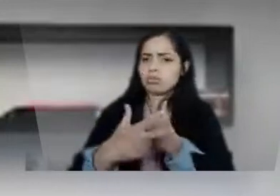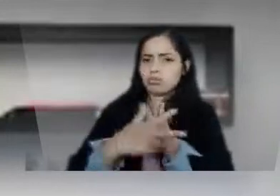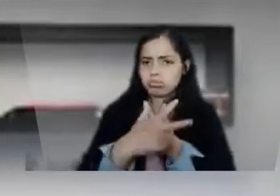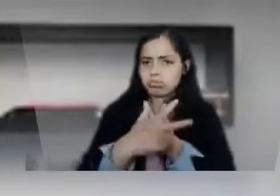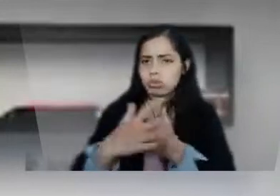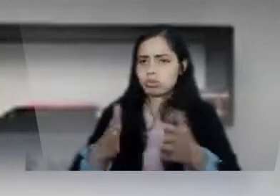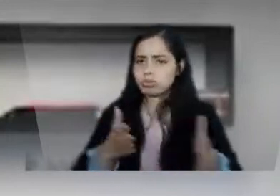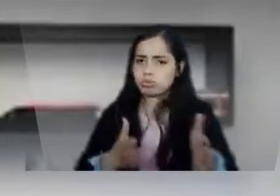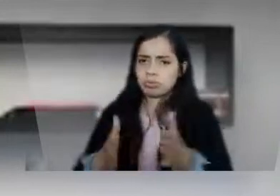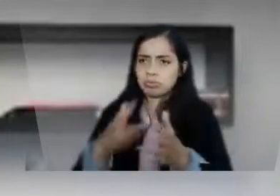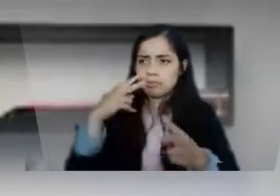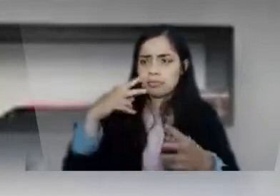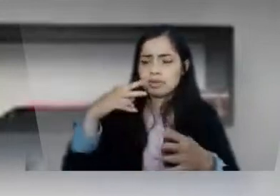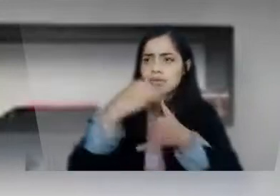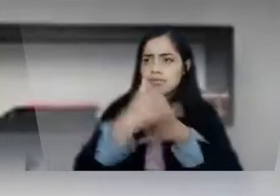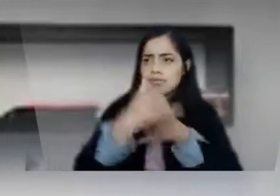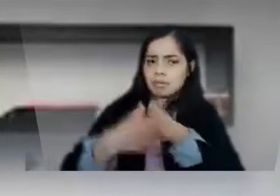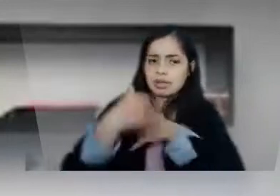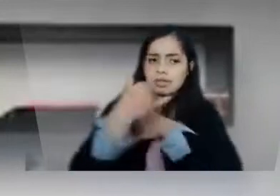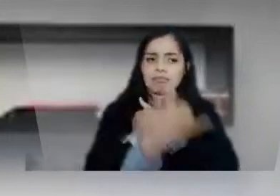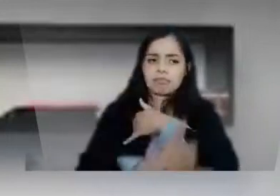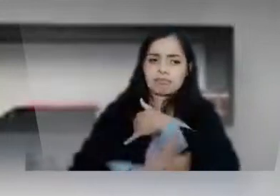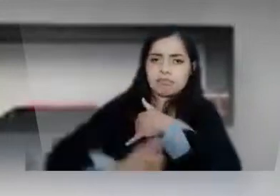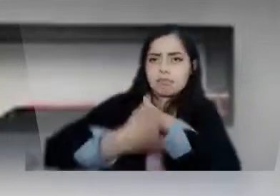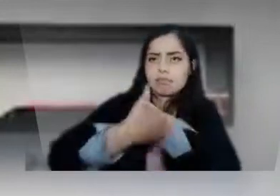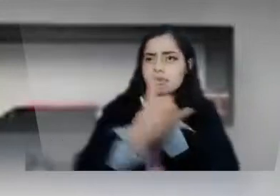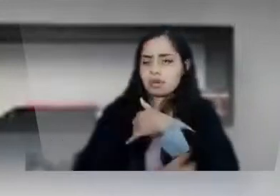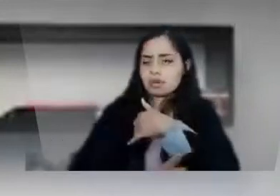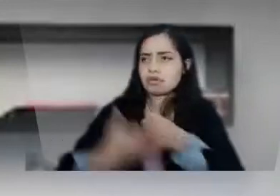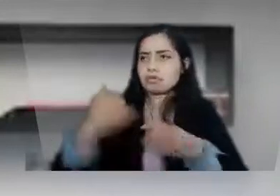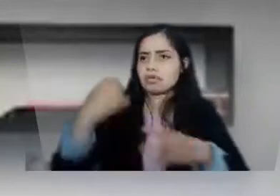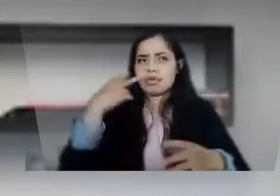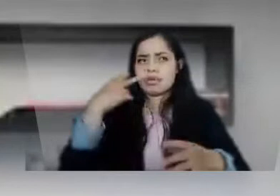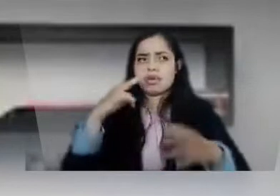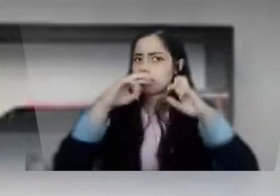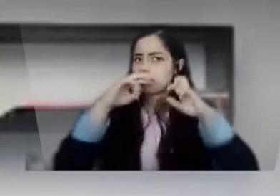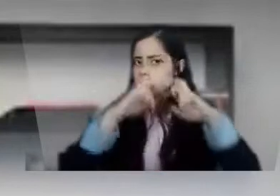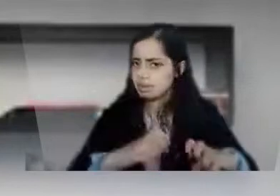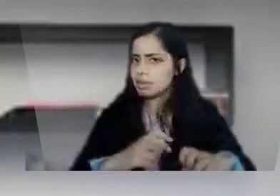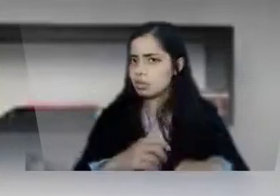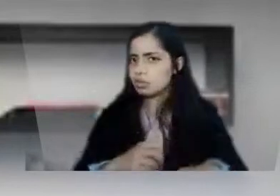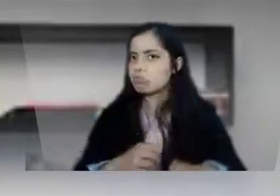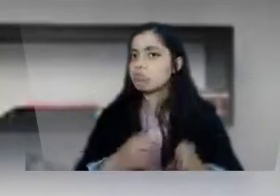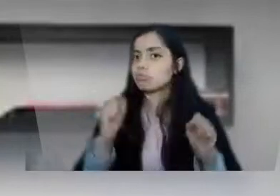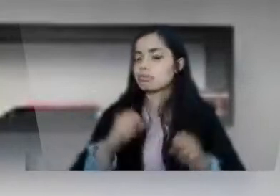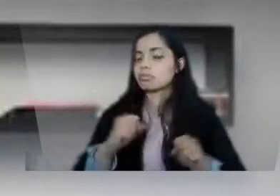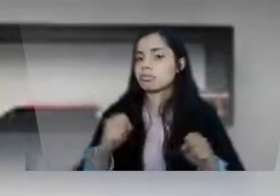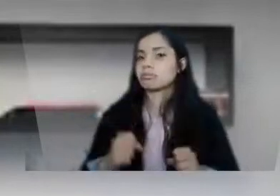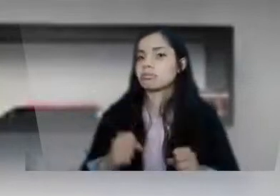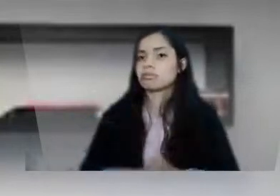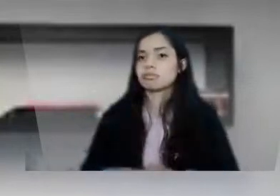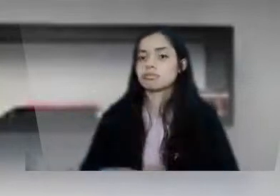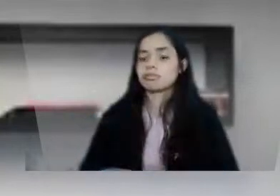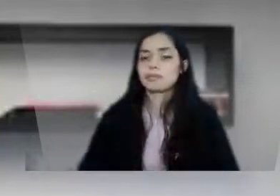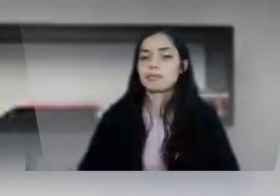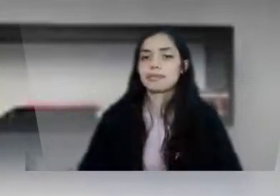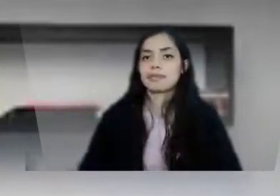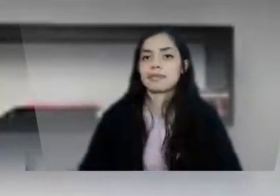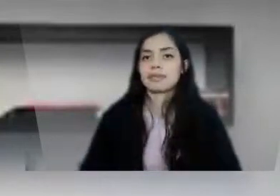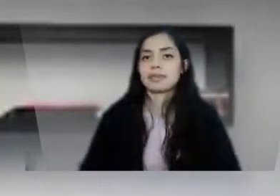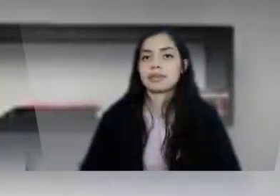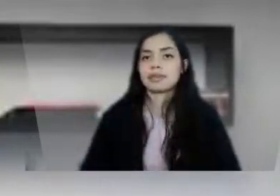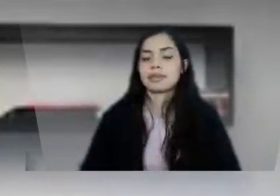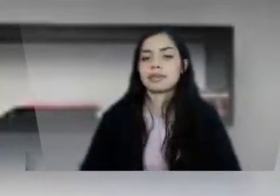de los grupos de investigación, de los investigadores, de las comunidades y de las instituciones que tienen estas capacidades para desarrollar